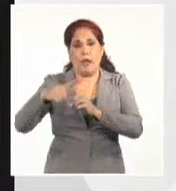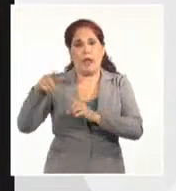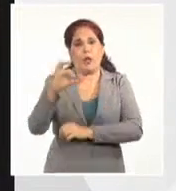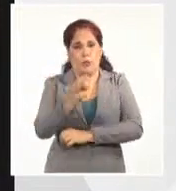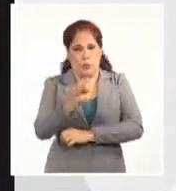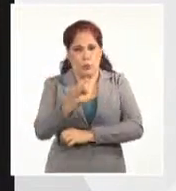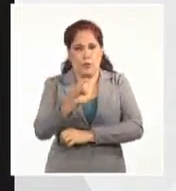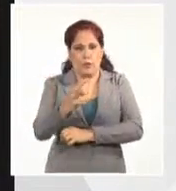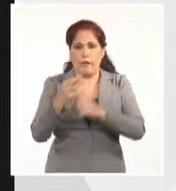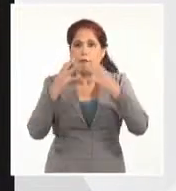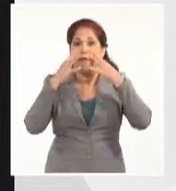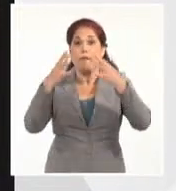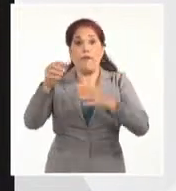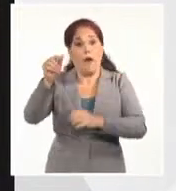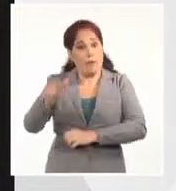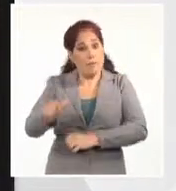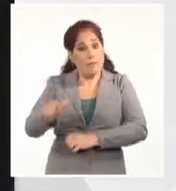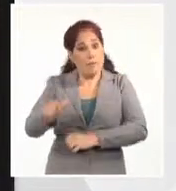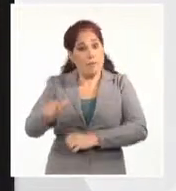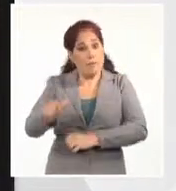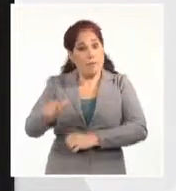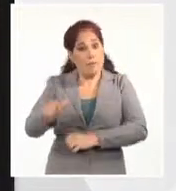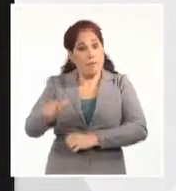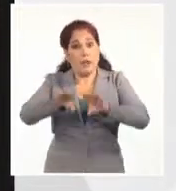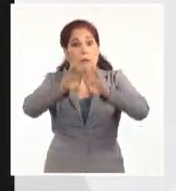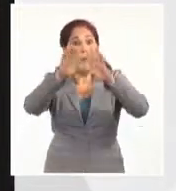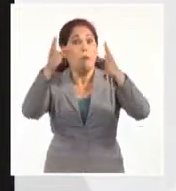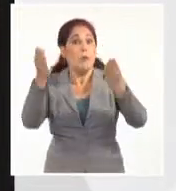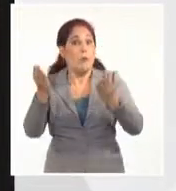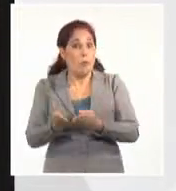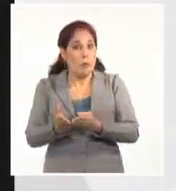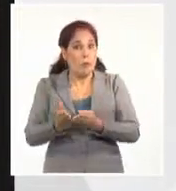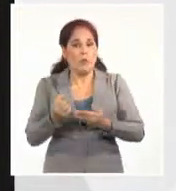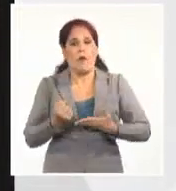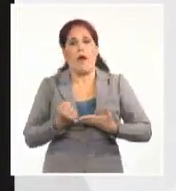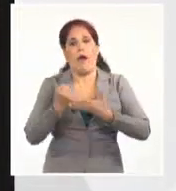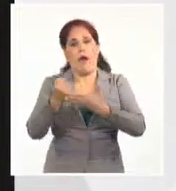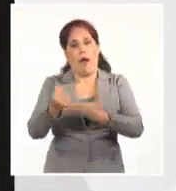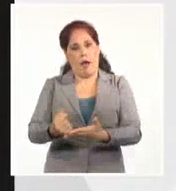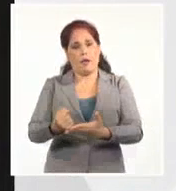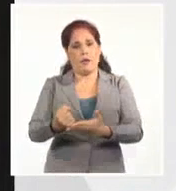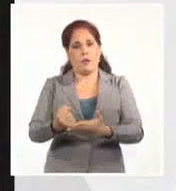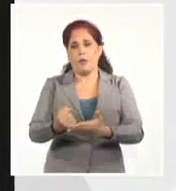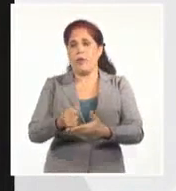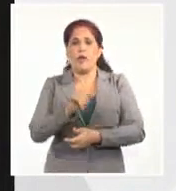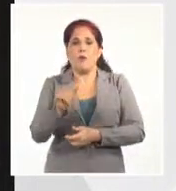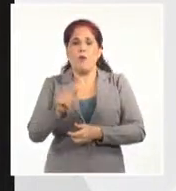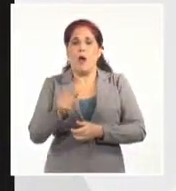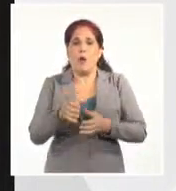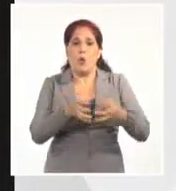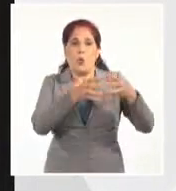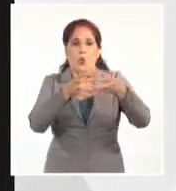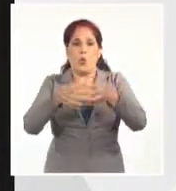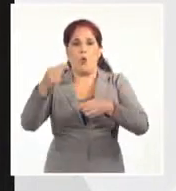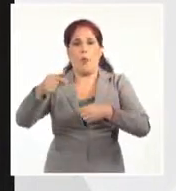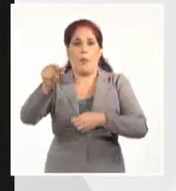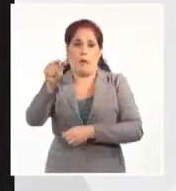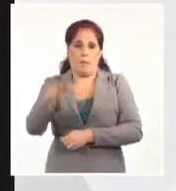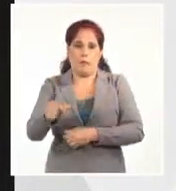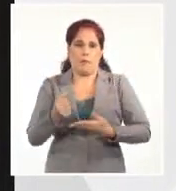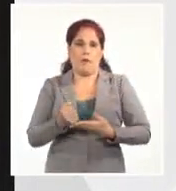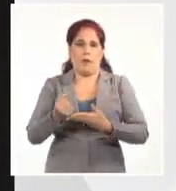muchos famosos, muchos artistas a nivel mundial, la campaña a favor de un corredor humanitario para Cuba. Entonces, bueno,